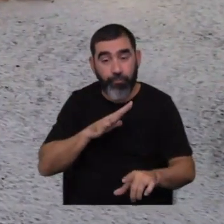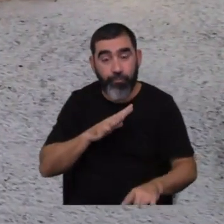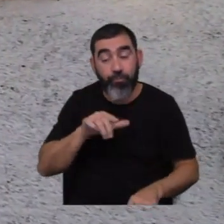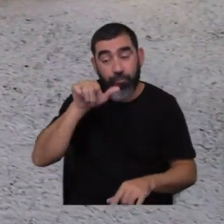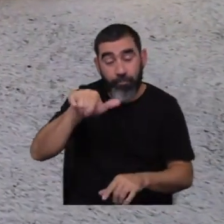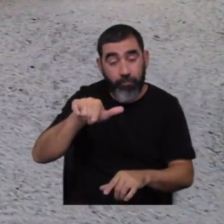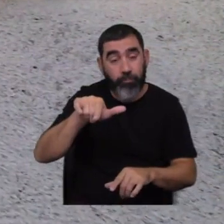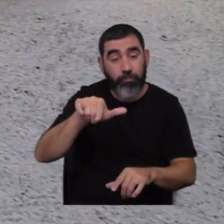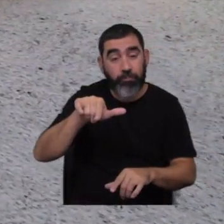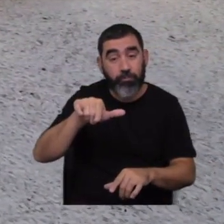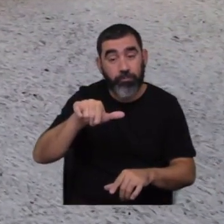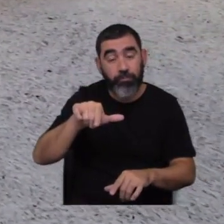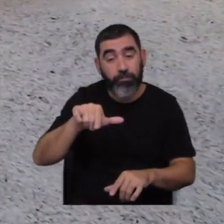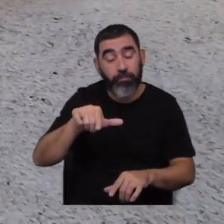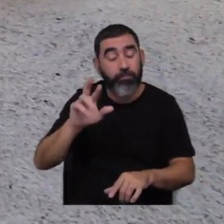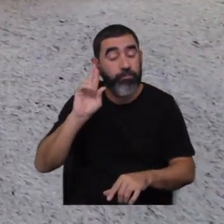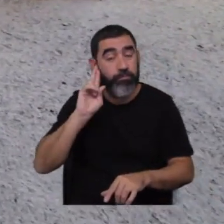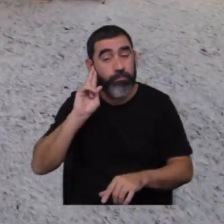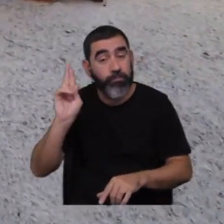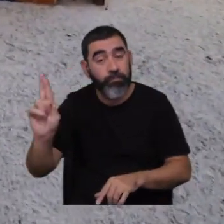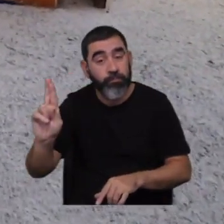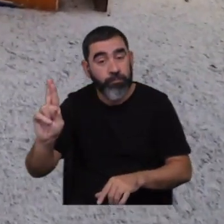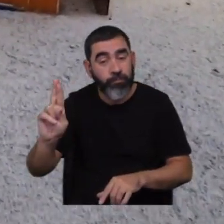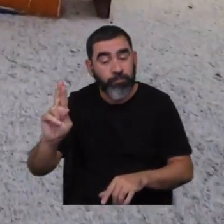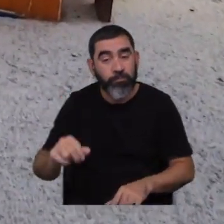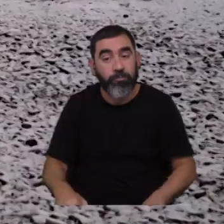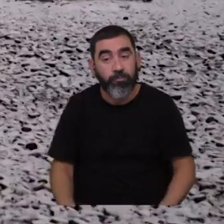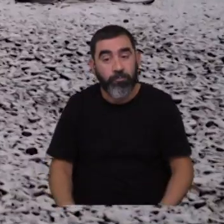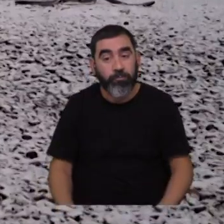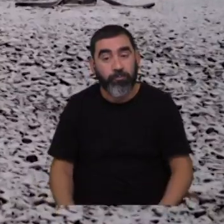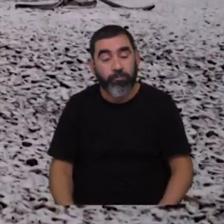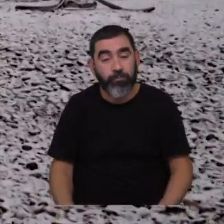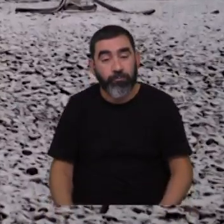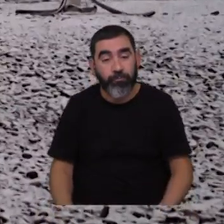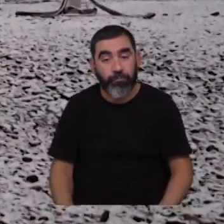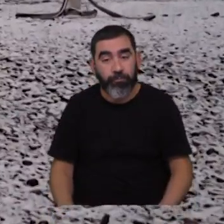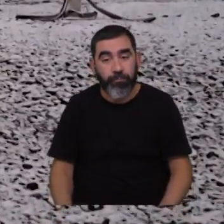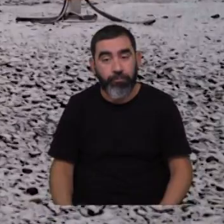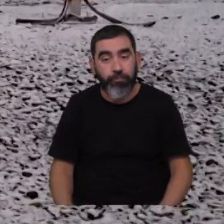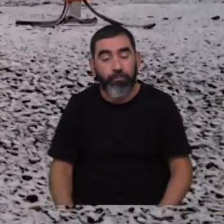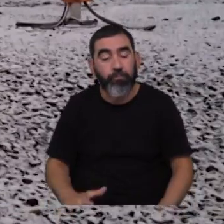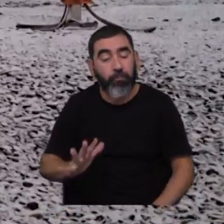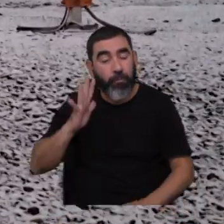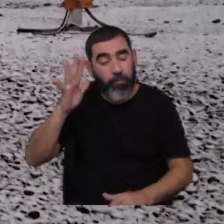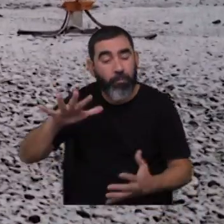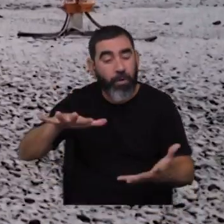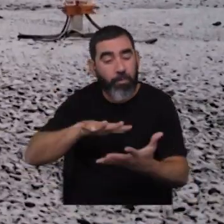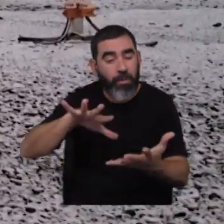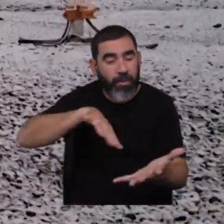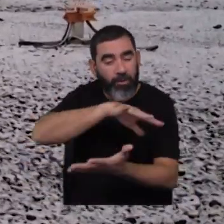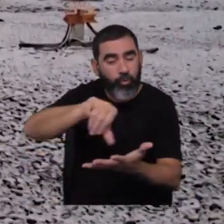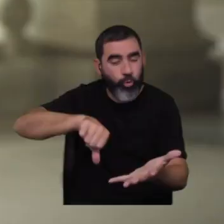este tipo de sonidos, ¿sí? Que los esperamos en ambientes más urbanos